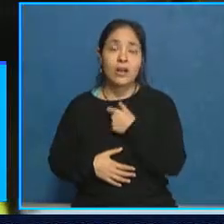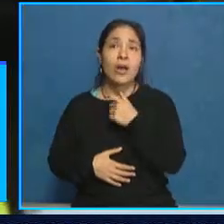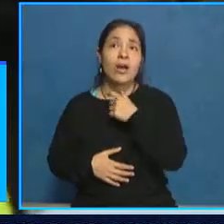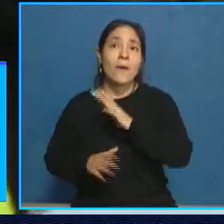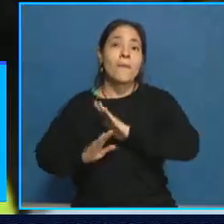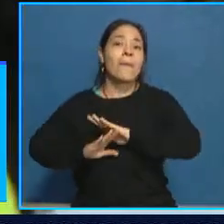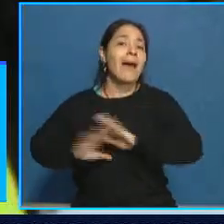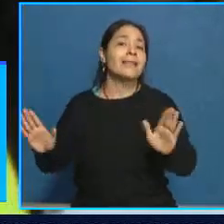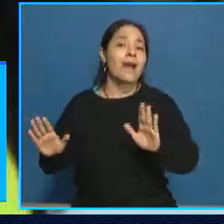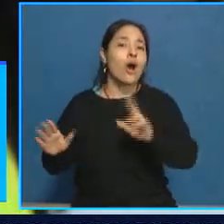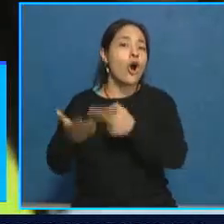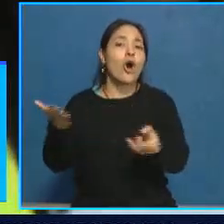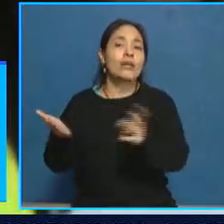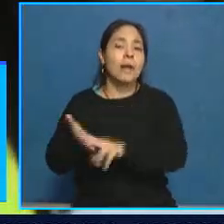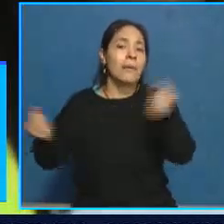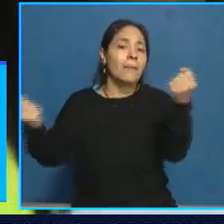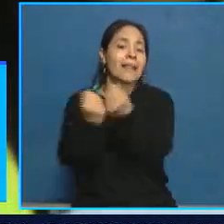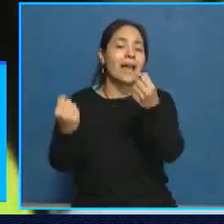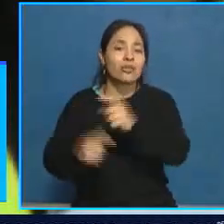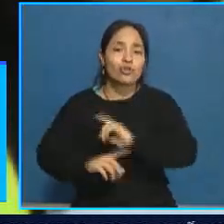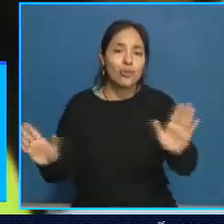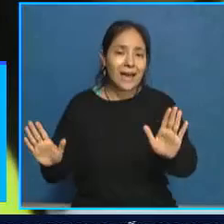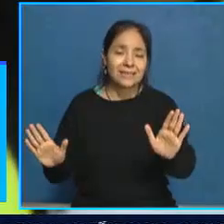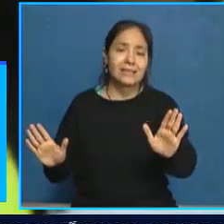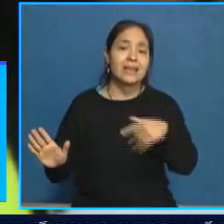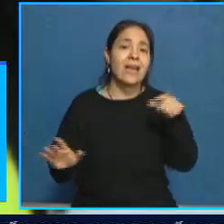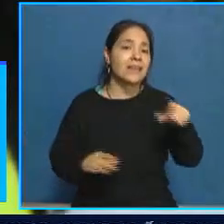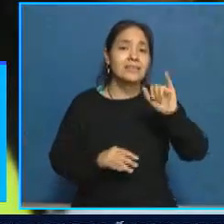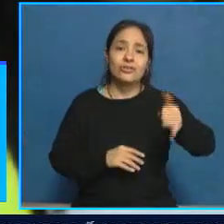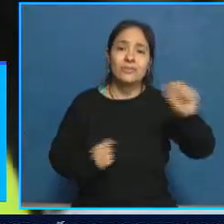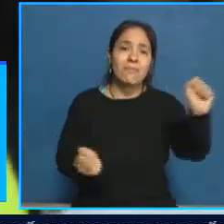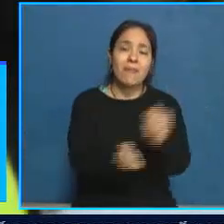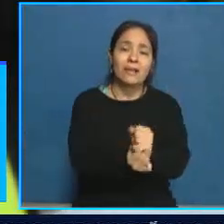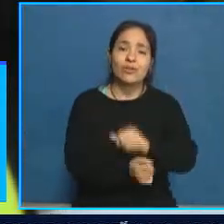queremos que vuelva a tomar y que vuelva a matar. Él tiene que estar preso.